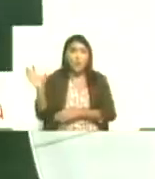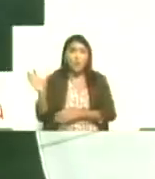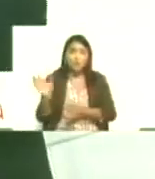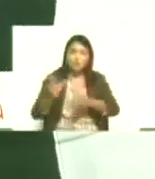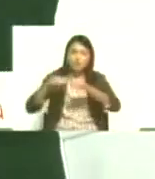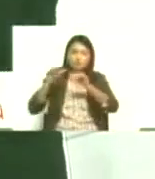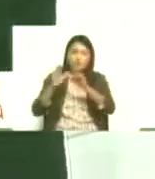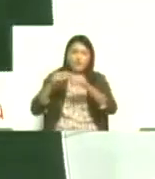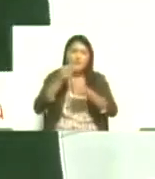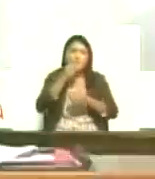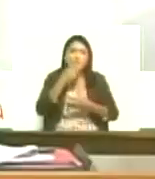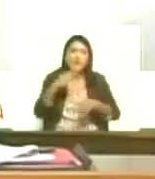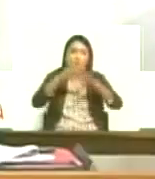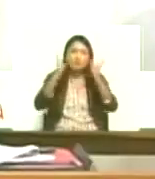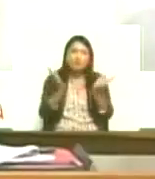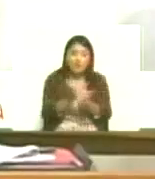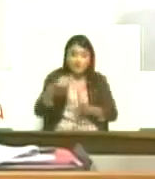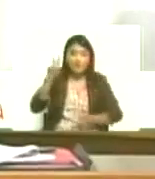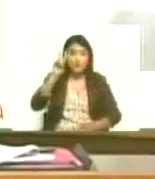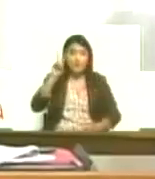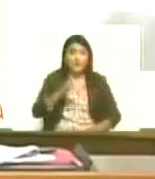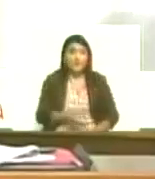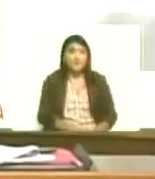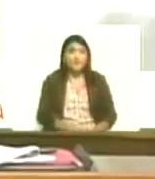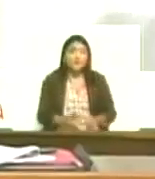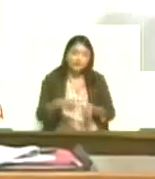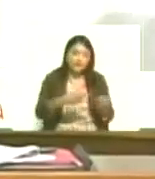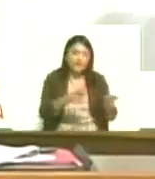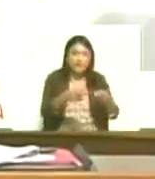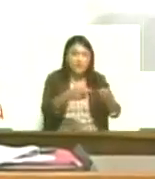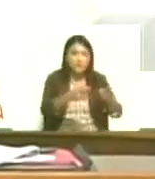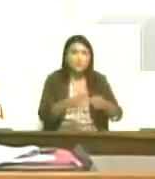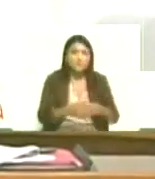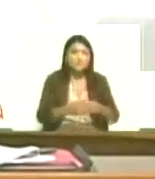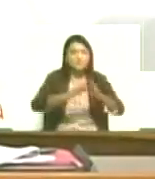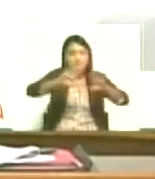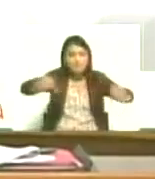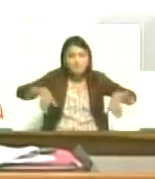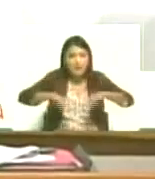bellas del mundo, sus ríos, sus mares.